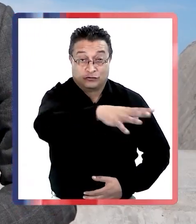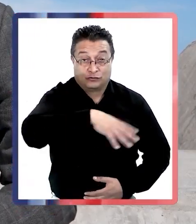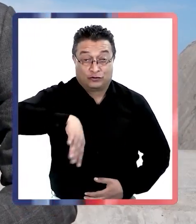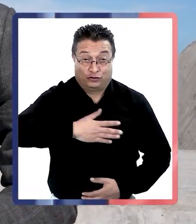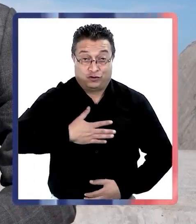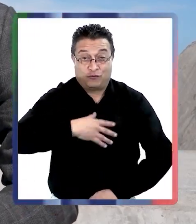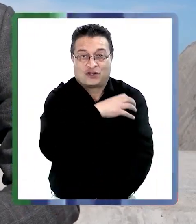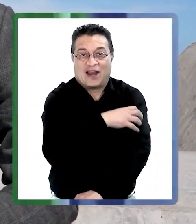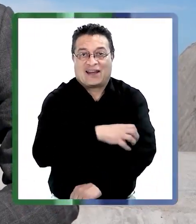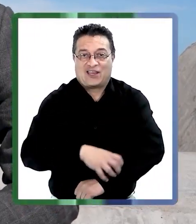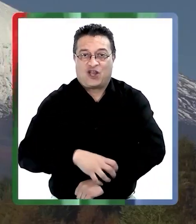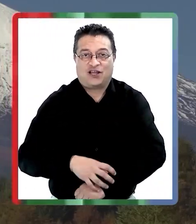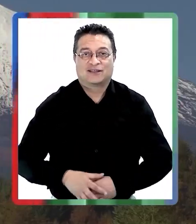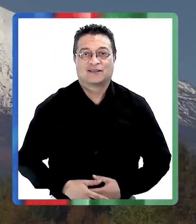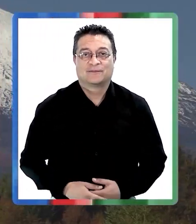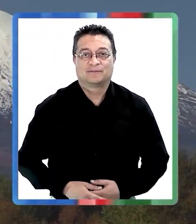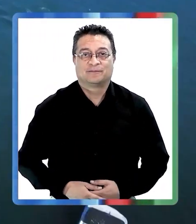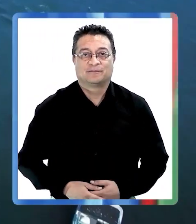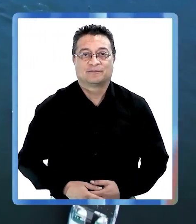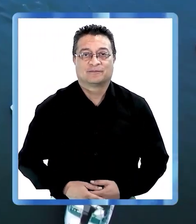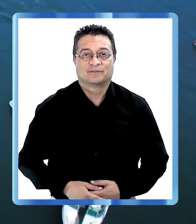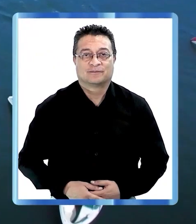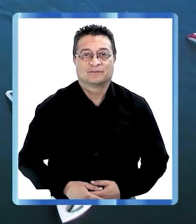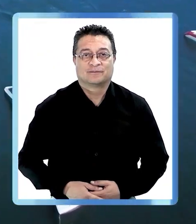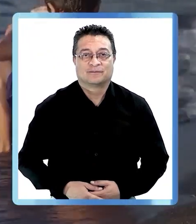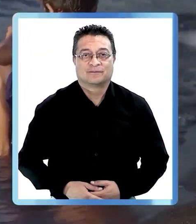Somos las regiones.